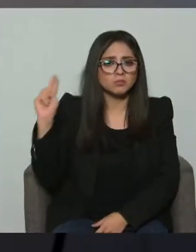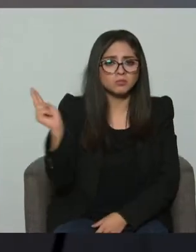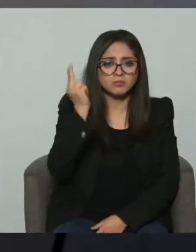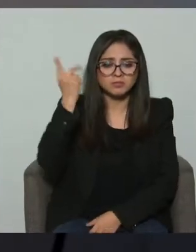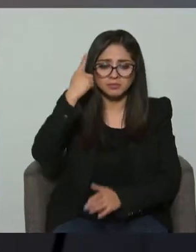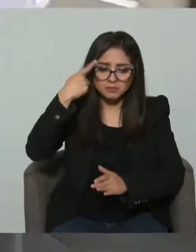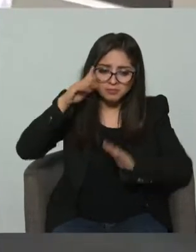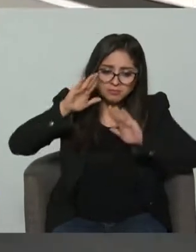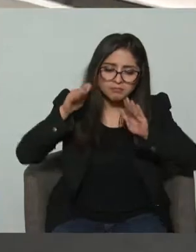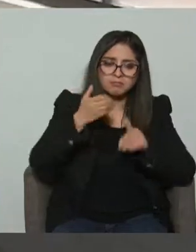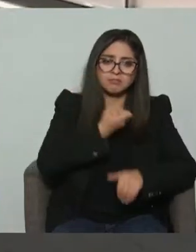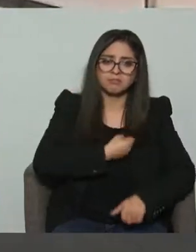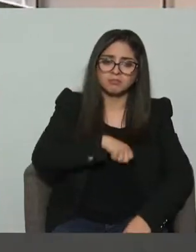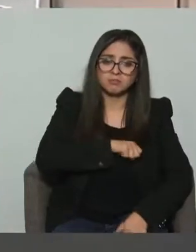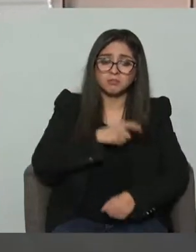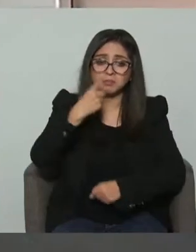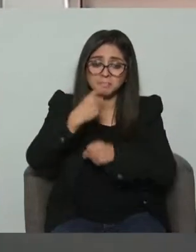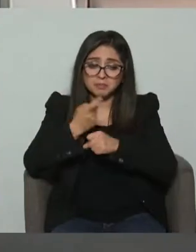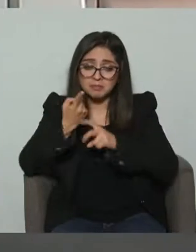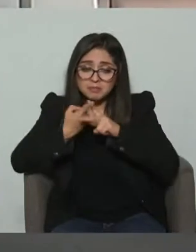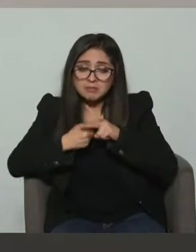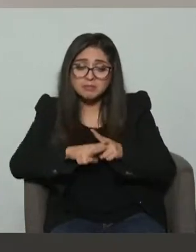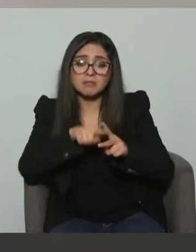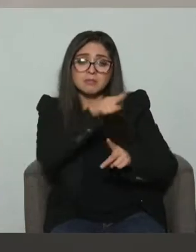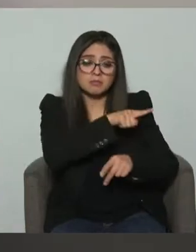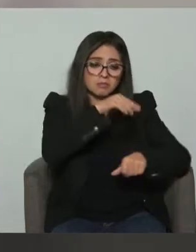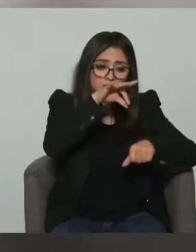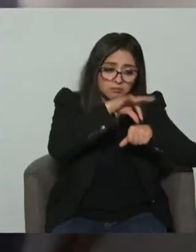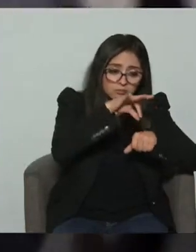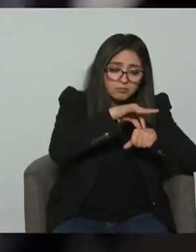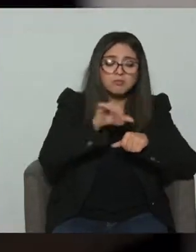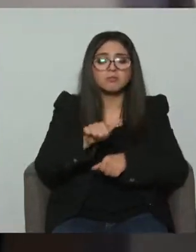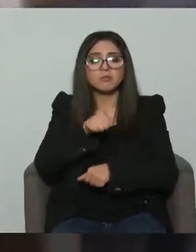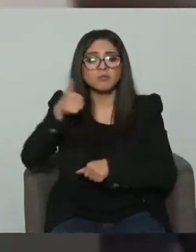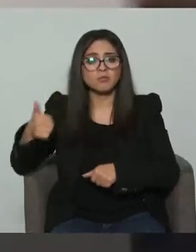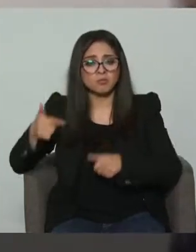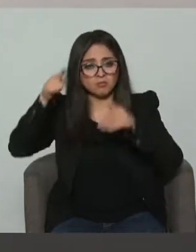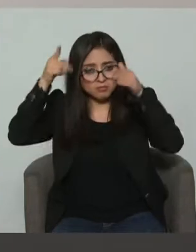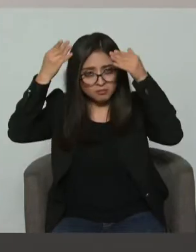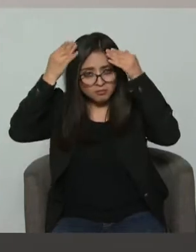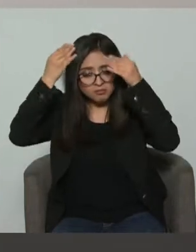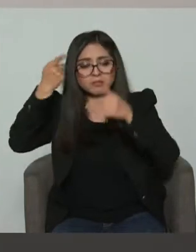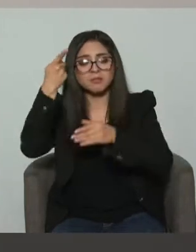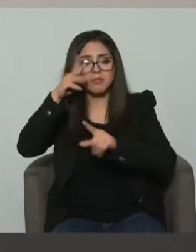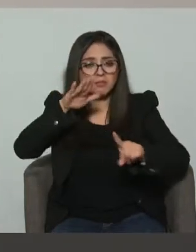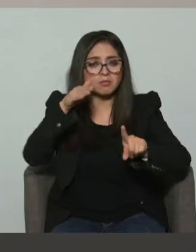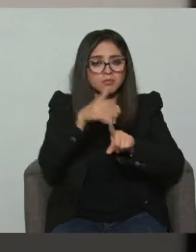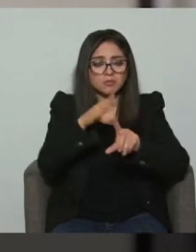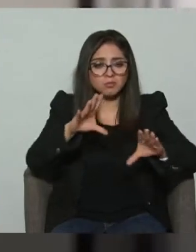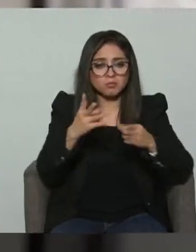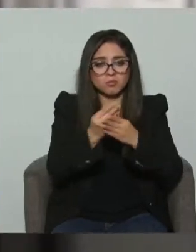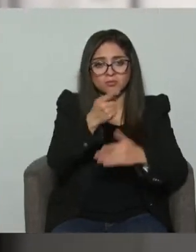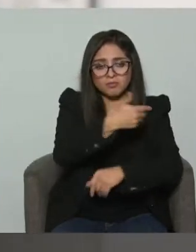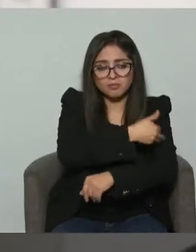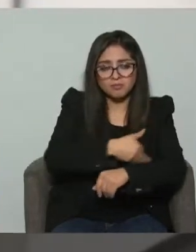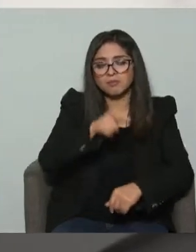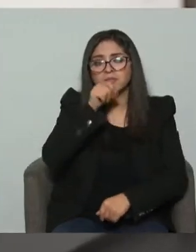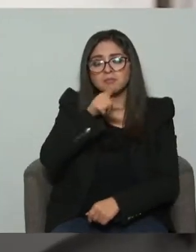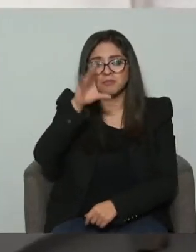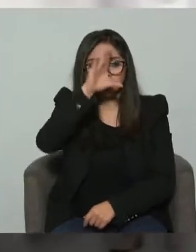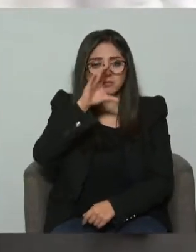para empezar, la de medicina y la de enfermería, con un enfoque en medicina familiar y ciencia comunitaria. Este enfoque